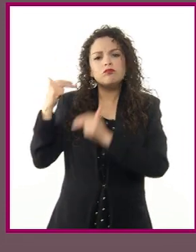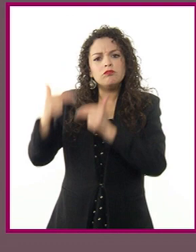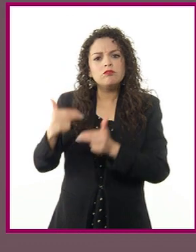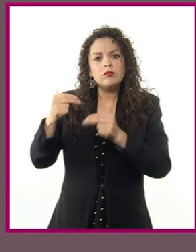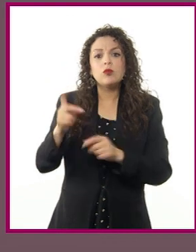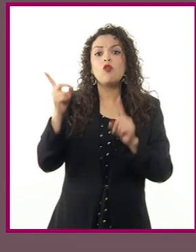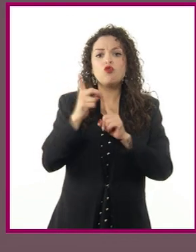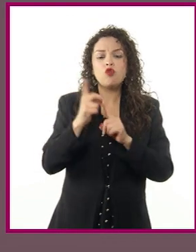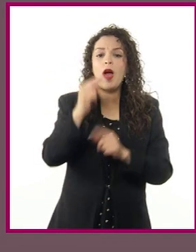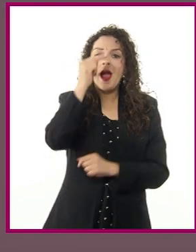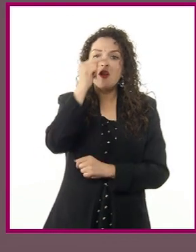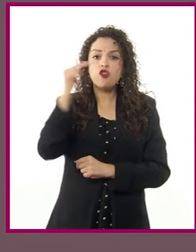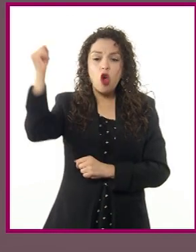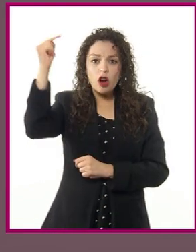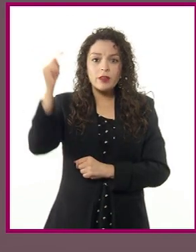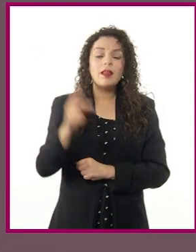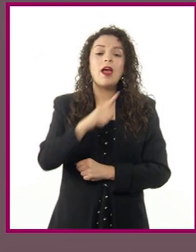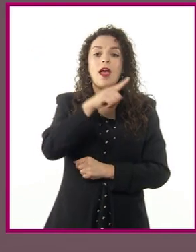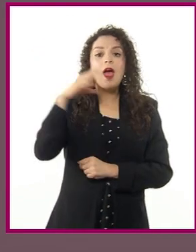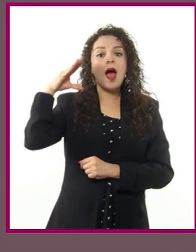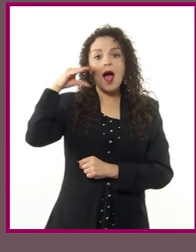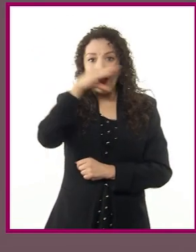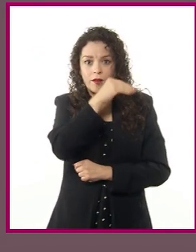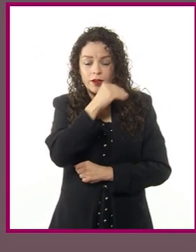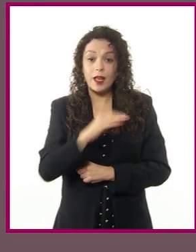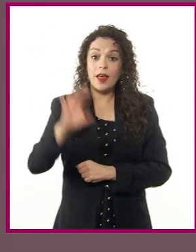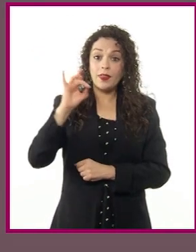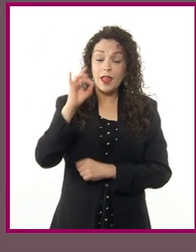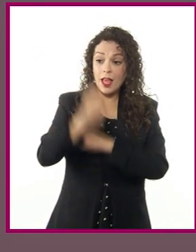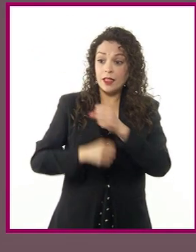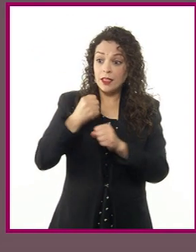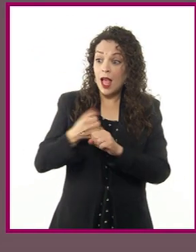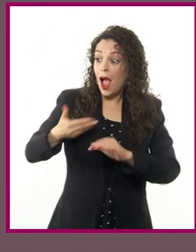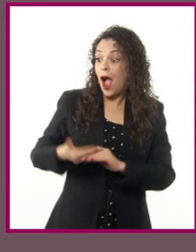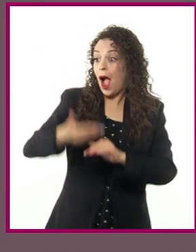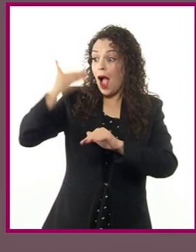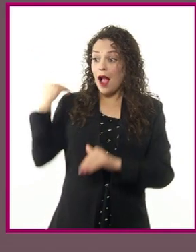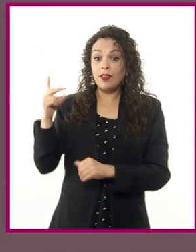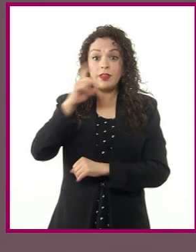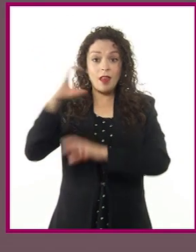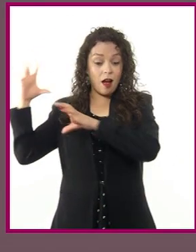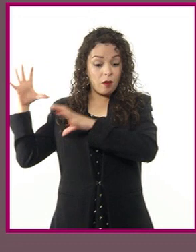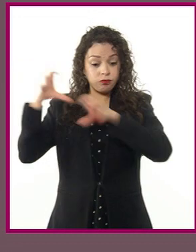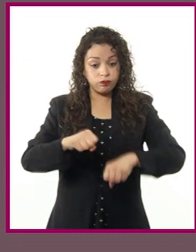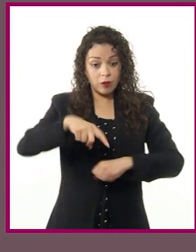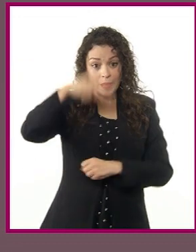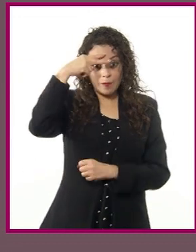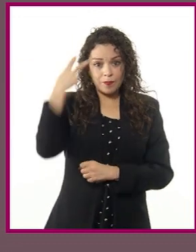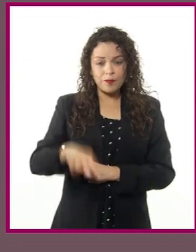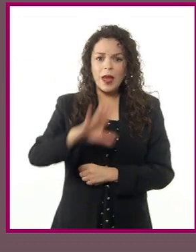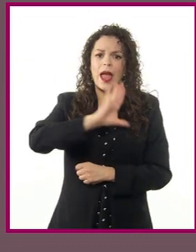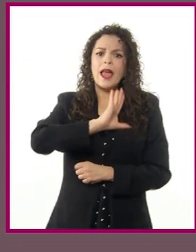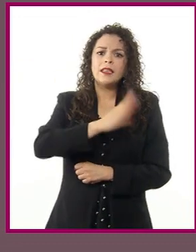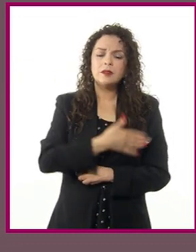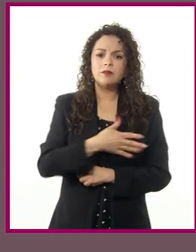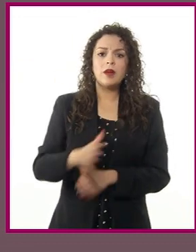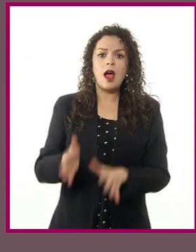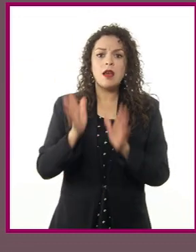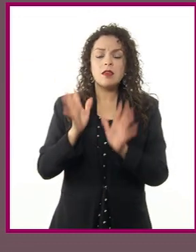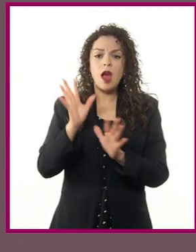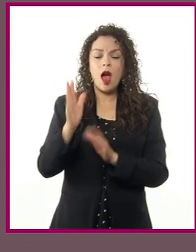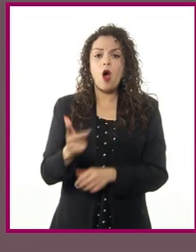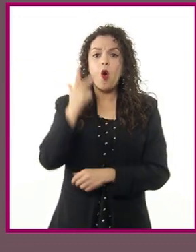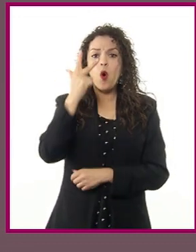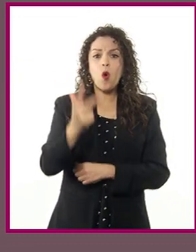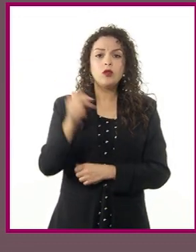de África. Hay que recordar que apenas 30 años antes de la conquista de México, España a su vez había concluido 8 siglos